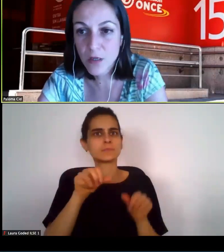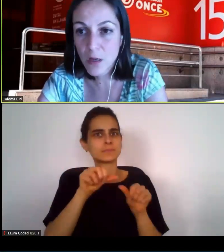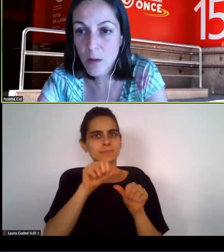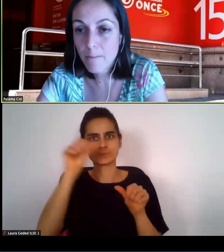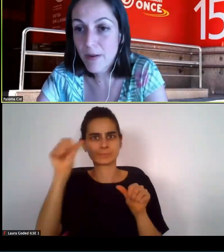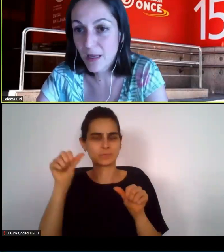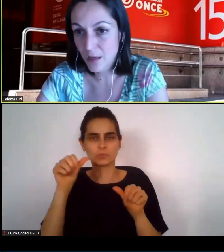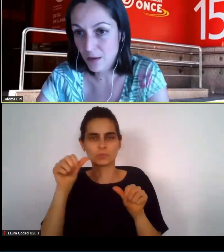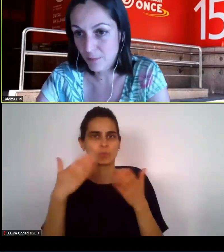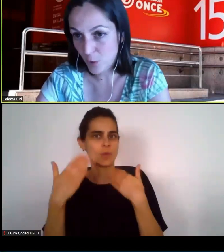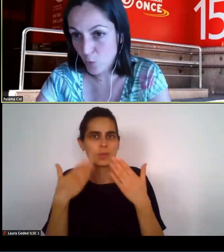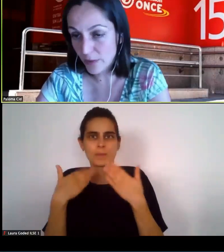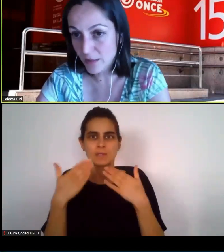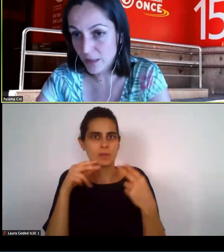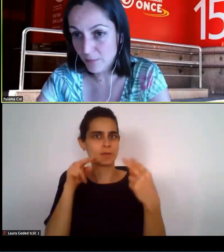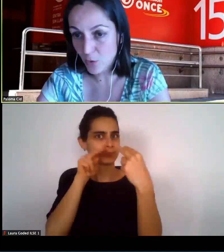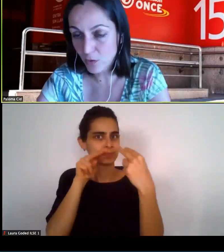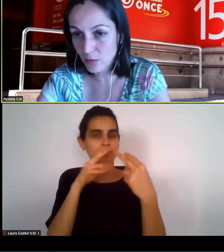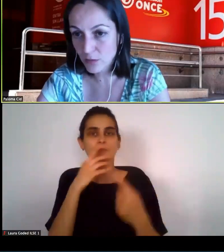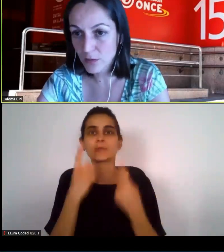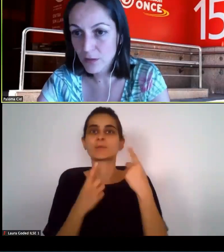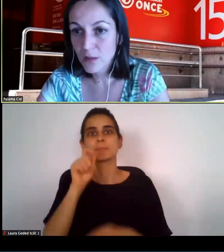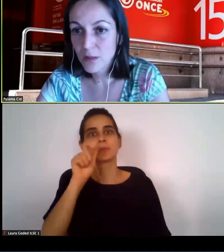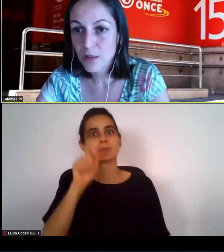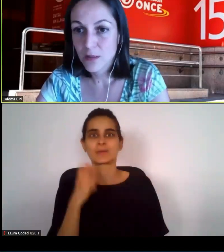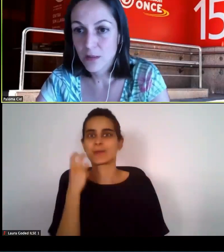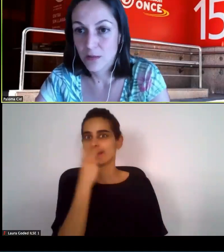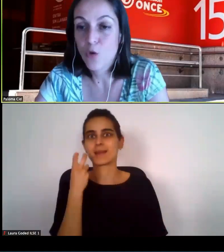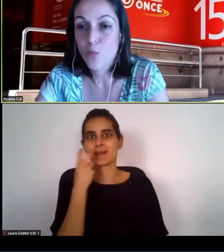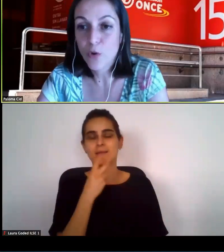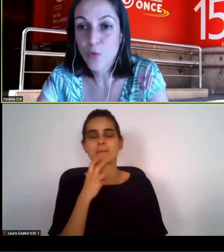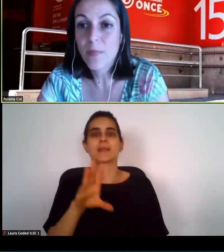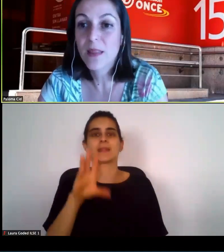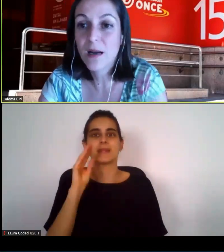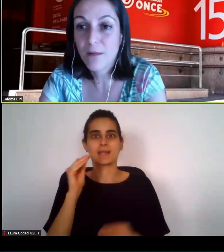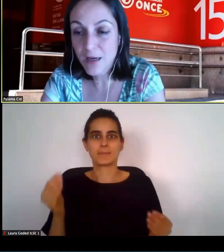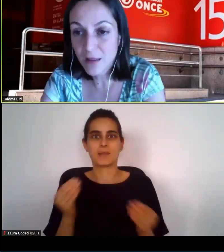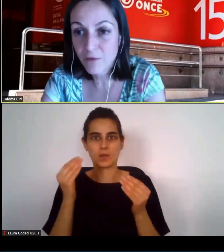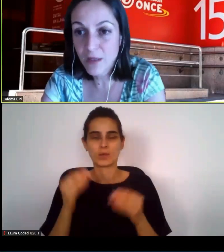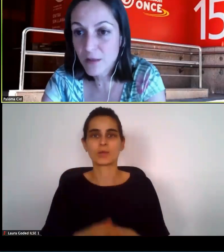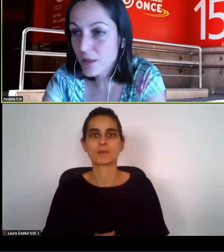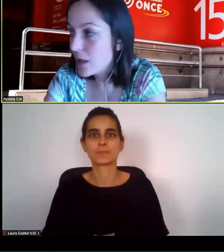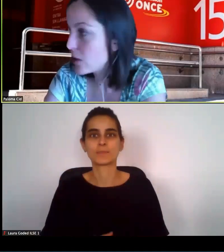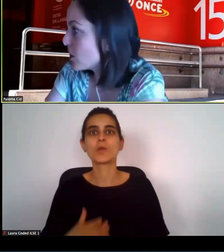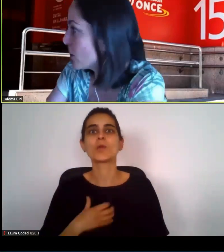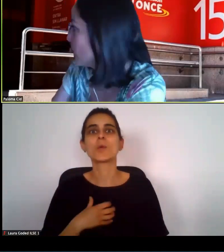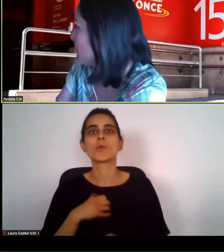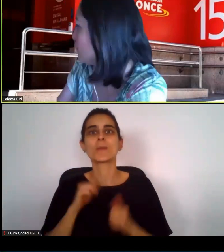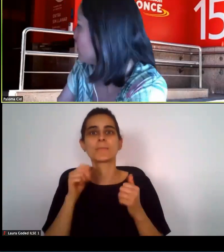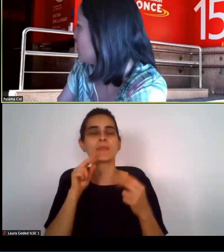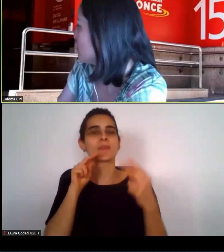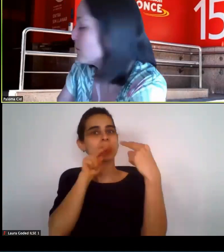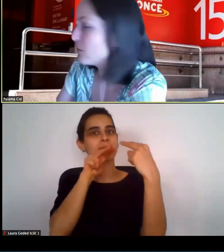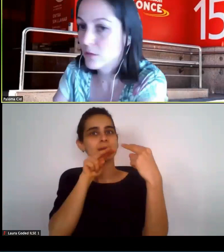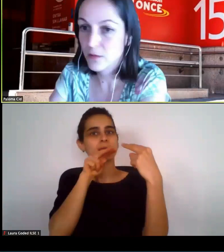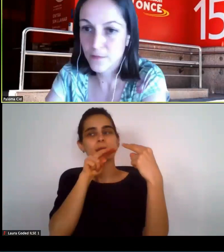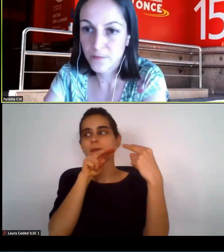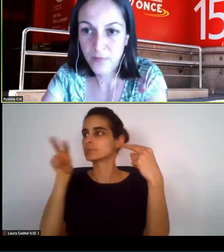labios para comprender mejor. No puedo empezar a hablar de frente y a los 5